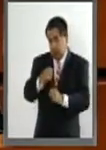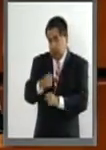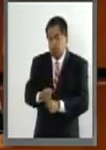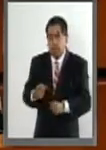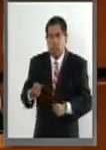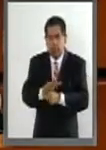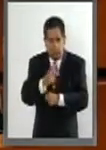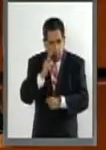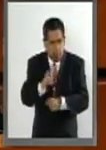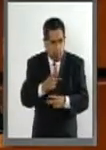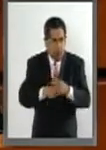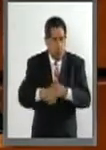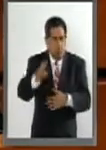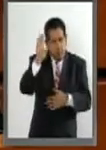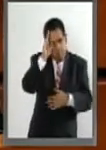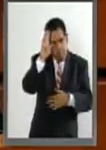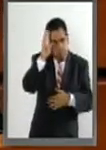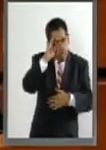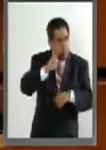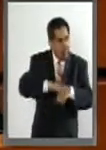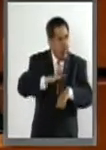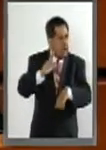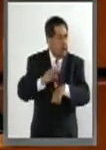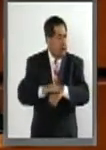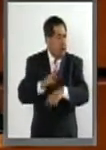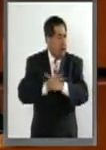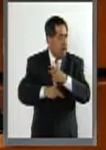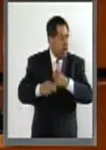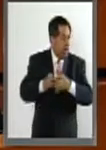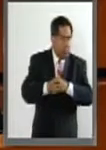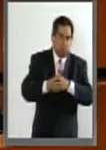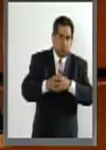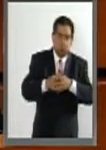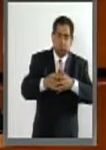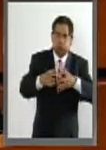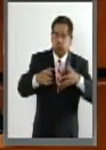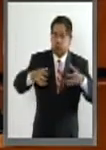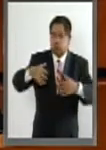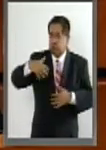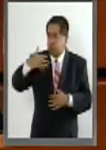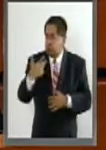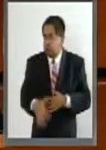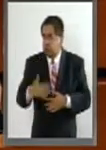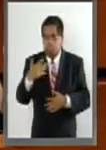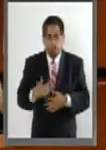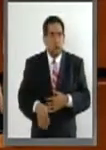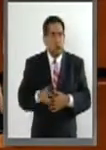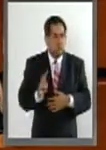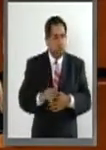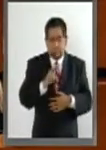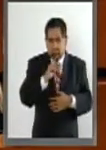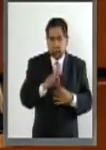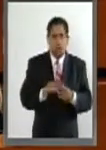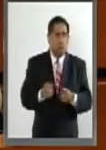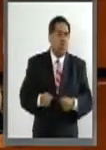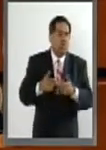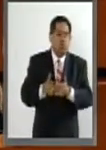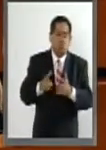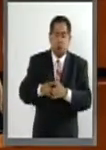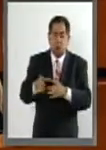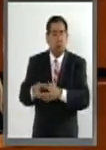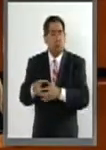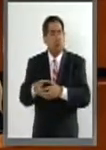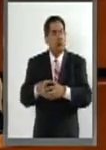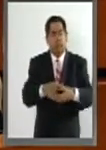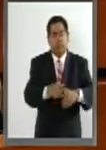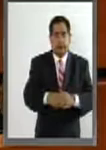ha incrementado de forma completamente preocupante la cifra de estos grupos de